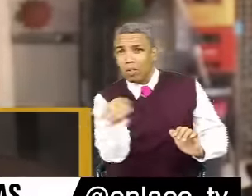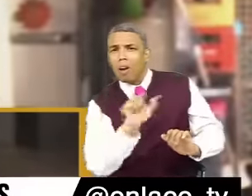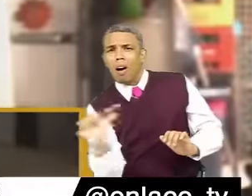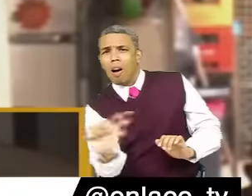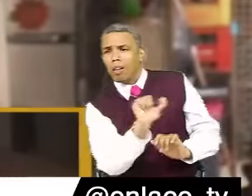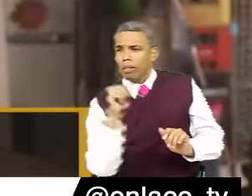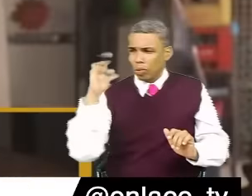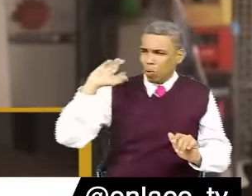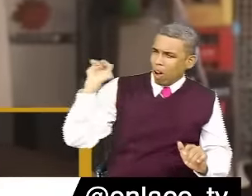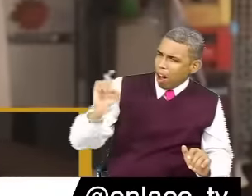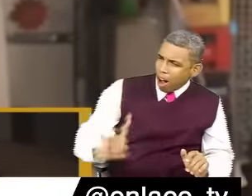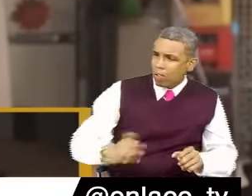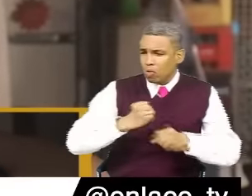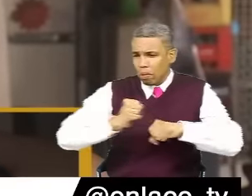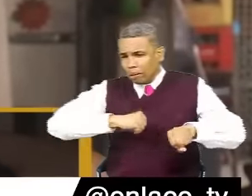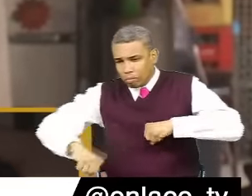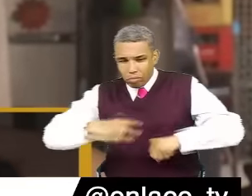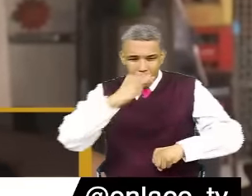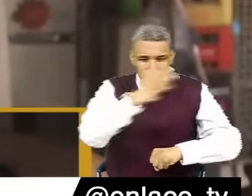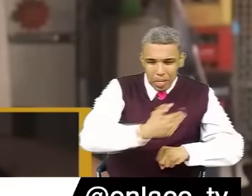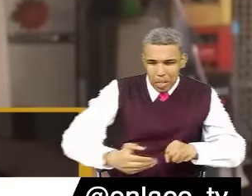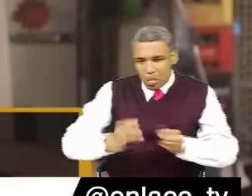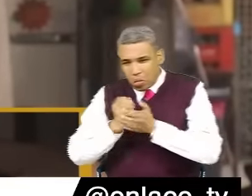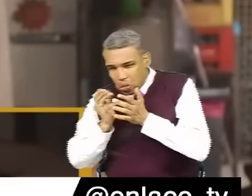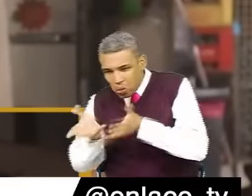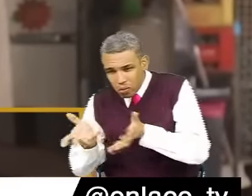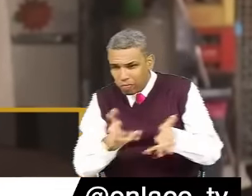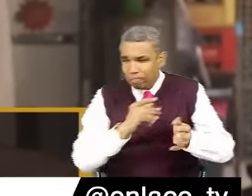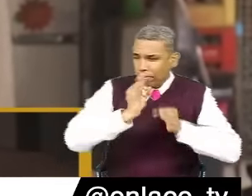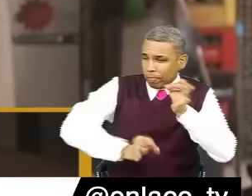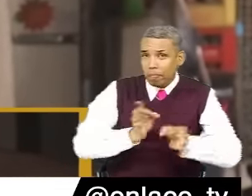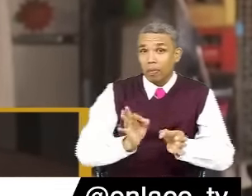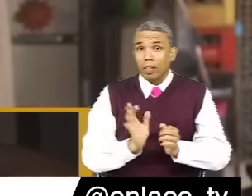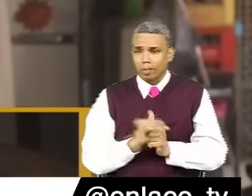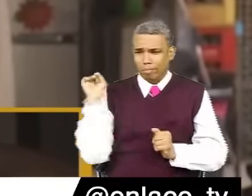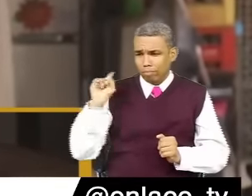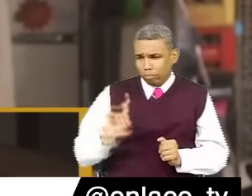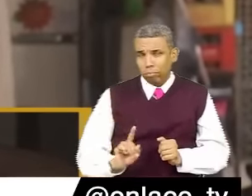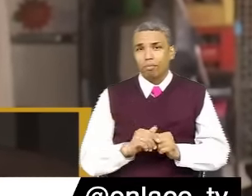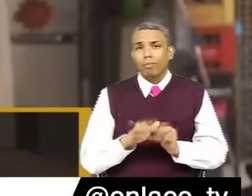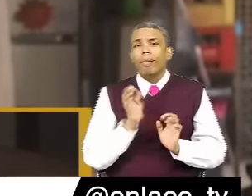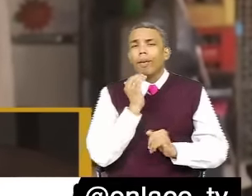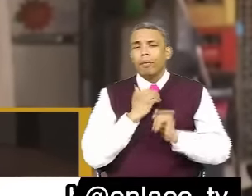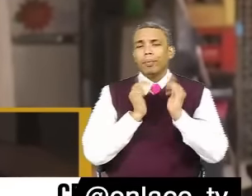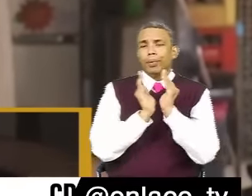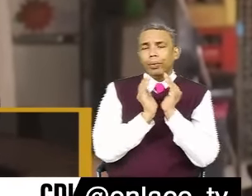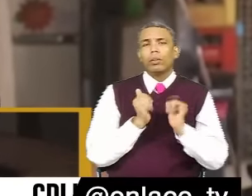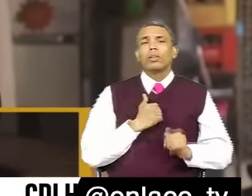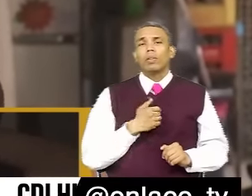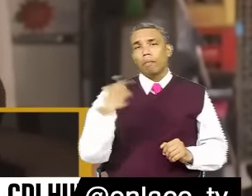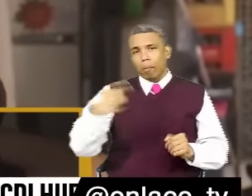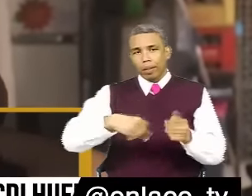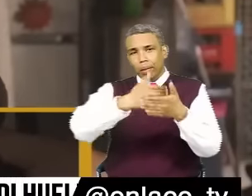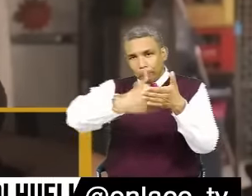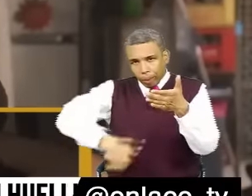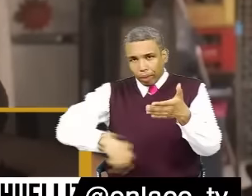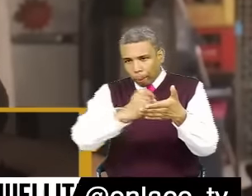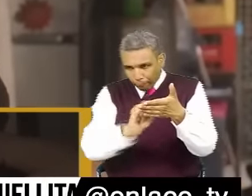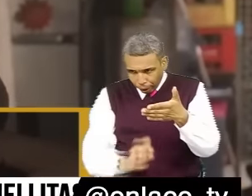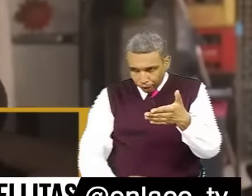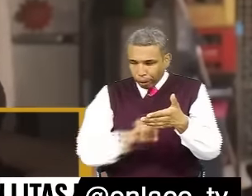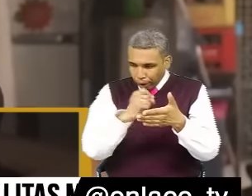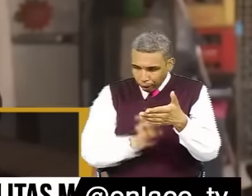trabajando. Ahora últimamente la papelería, todo lo que el instituto le hace llenar a uno, los operadores, con los operadores también